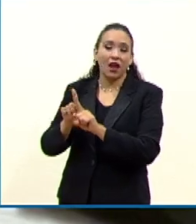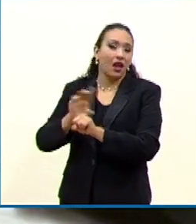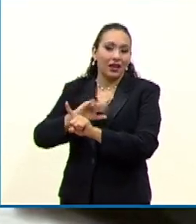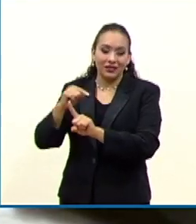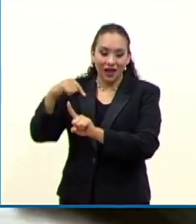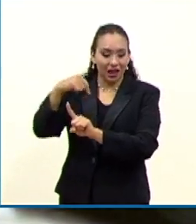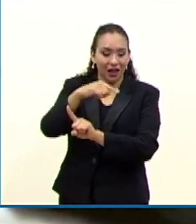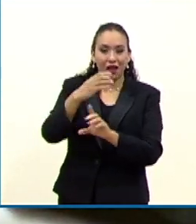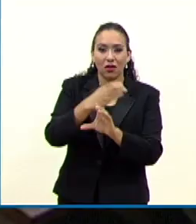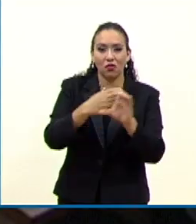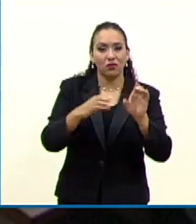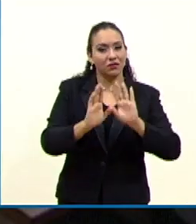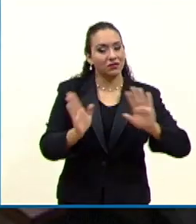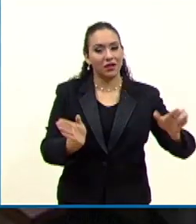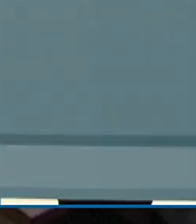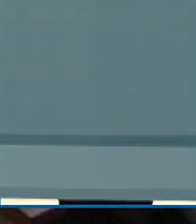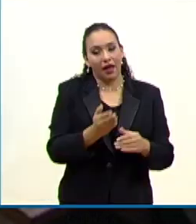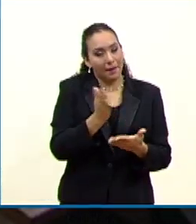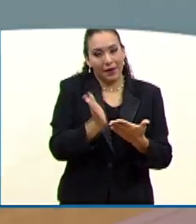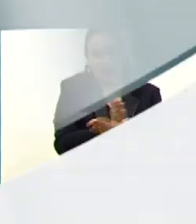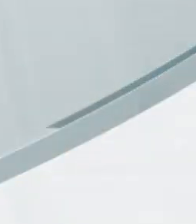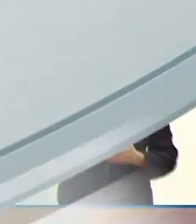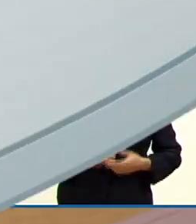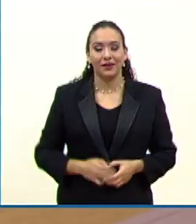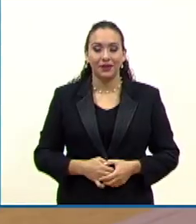del concubinato.